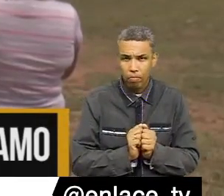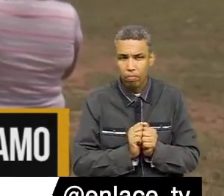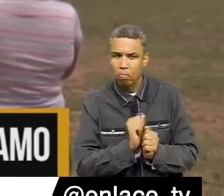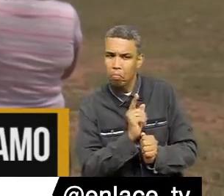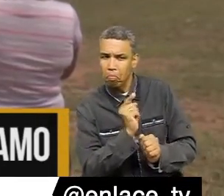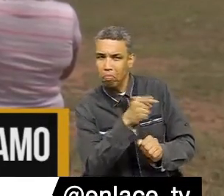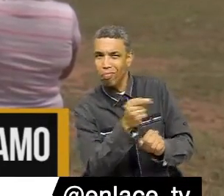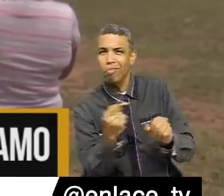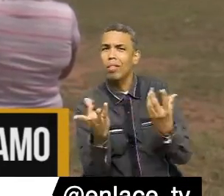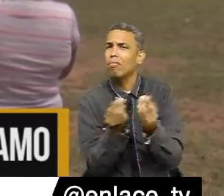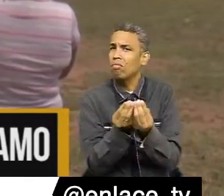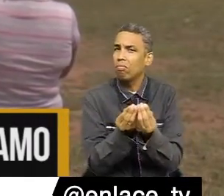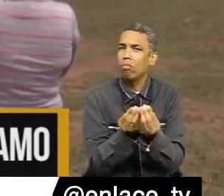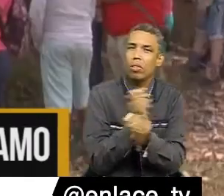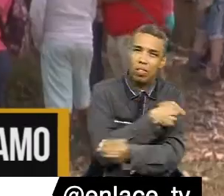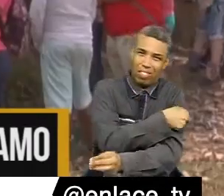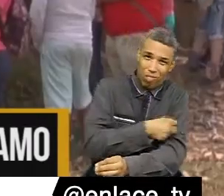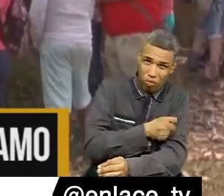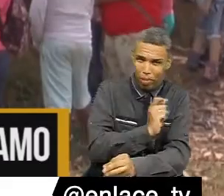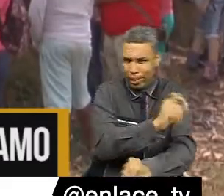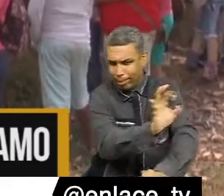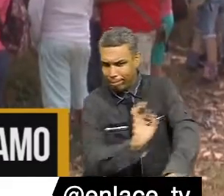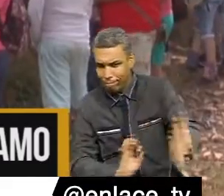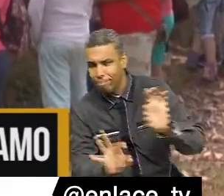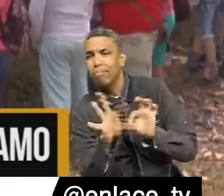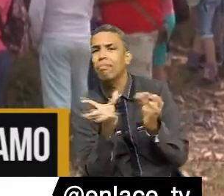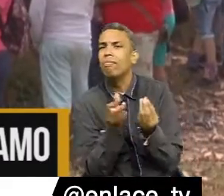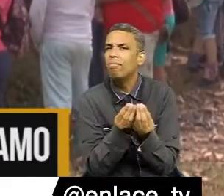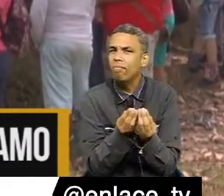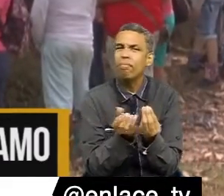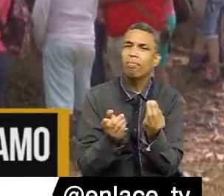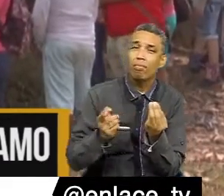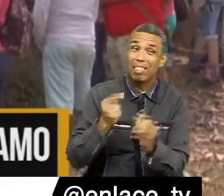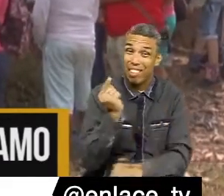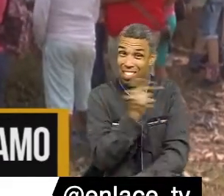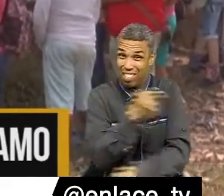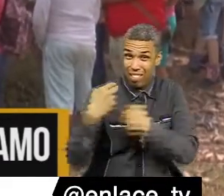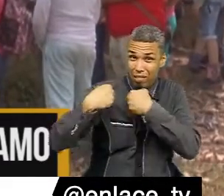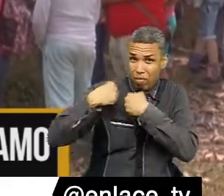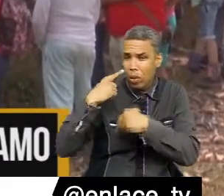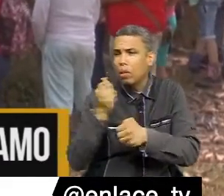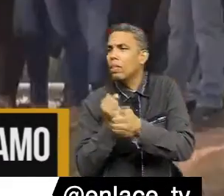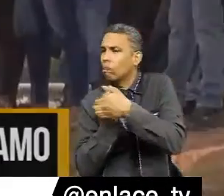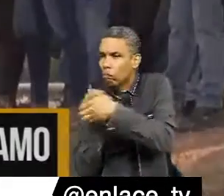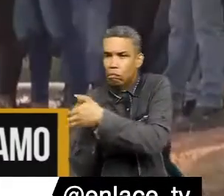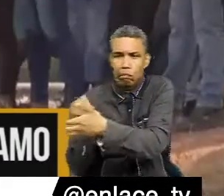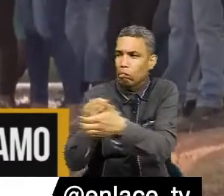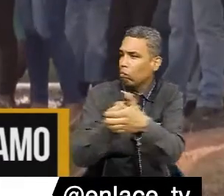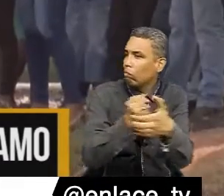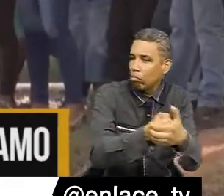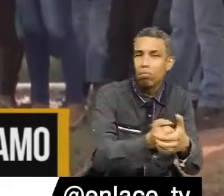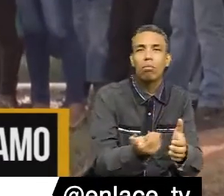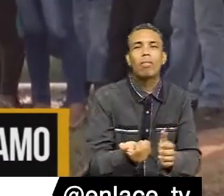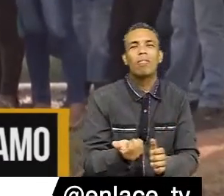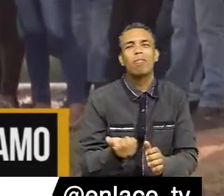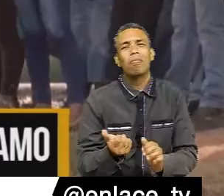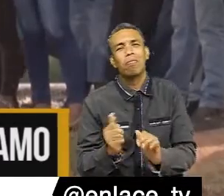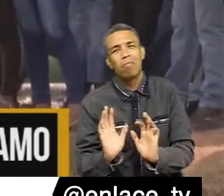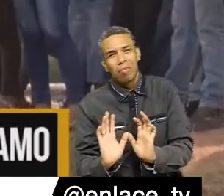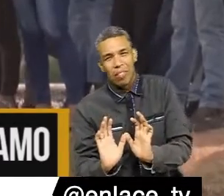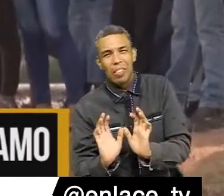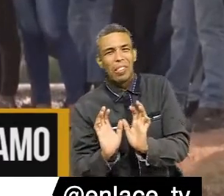Puente, que es el gestor de estar tocando las puertas. Le mandamos documentos a la Quinta Brigada, a la Gobernación, al